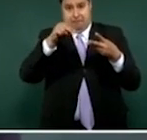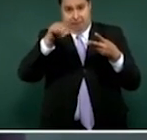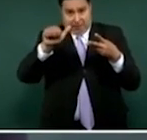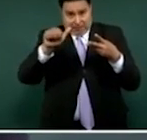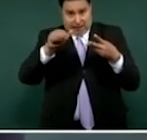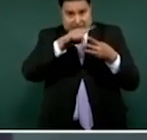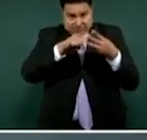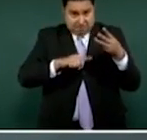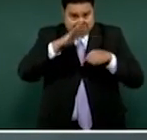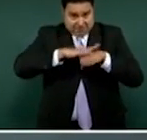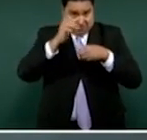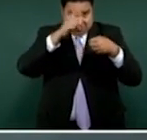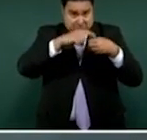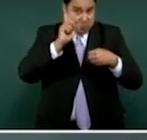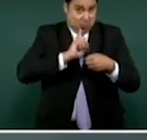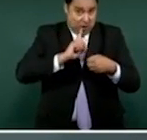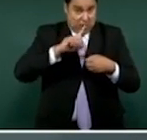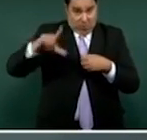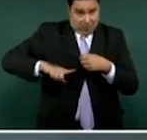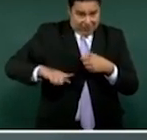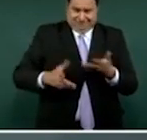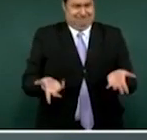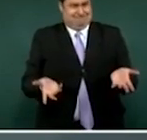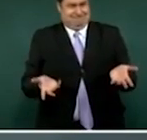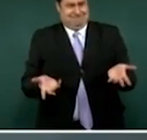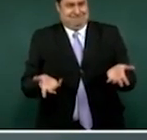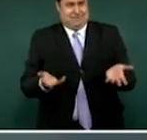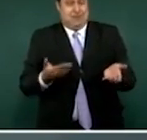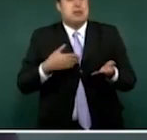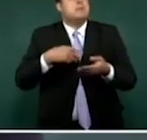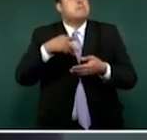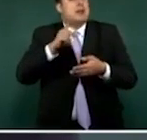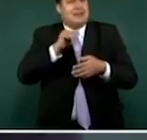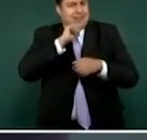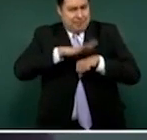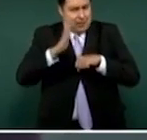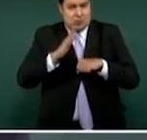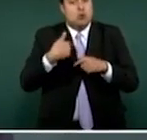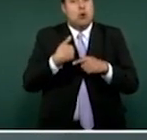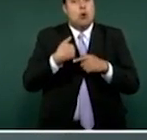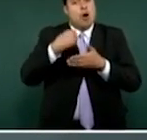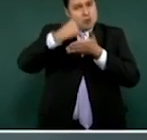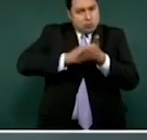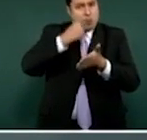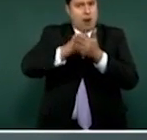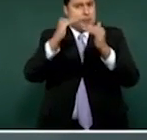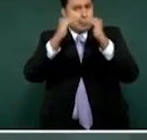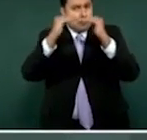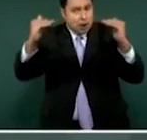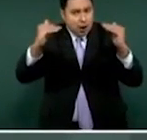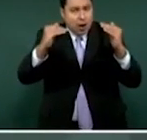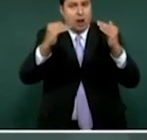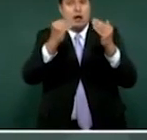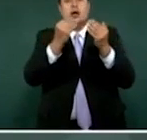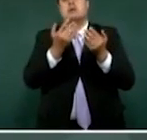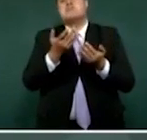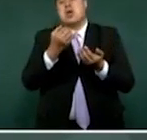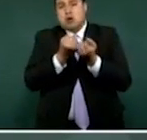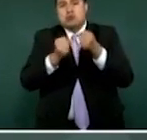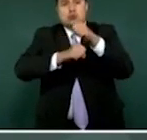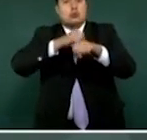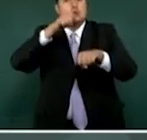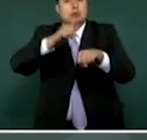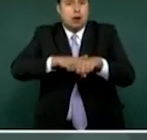eso, la lucha por la igualdad en lo social, fundamentalmente.